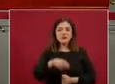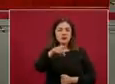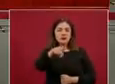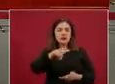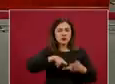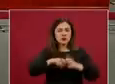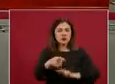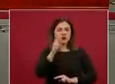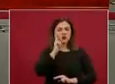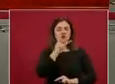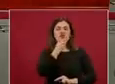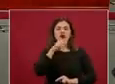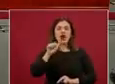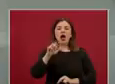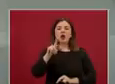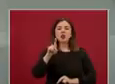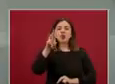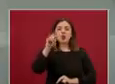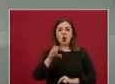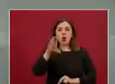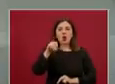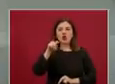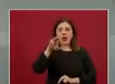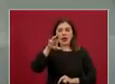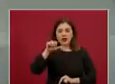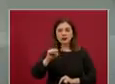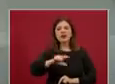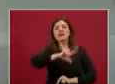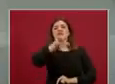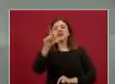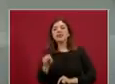Empecemos aquí con Arturo Contreras de pie de página y luego